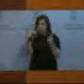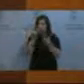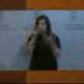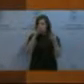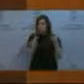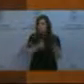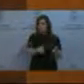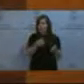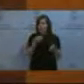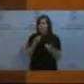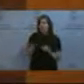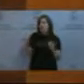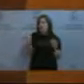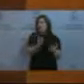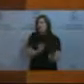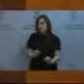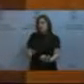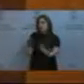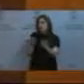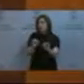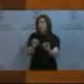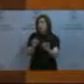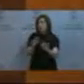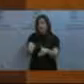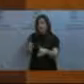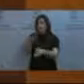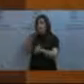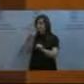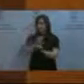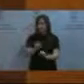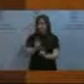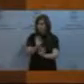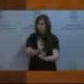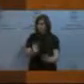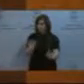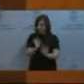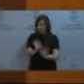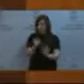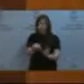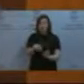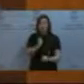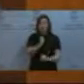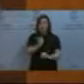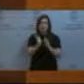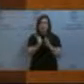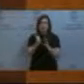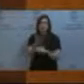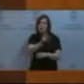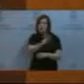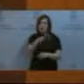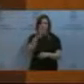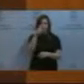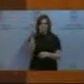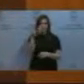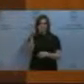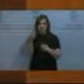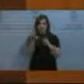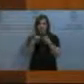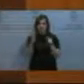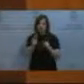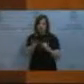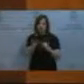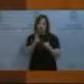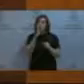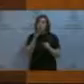tanto defienden con la boca pequeña, y por los casos expuestos, pisotear los intereses de todos los asturianos. Le hago esta